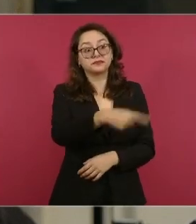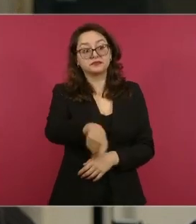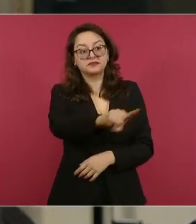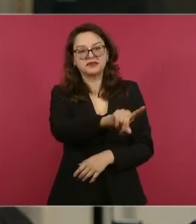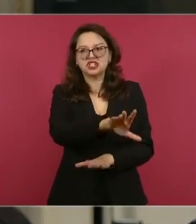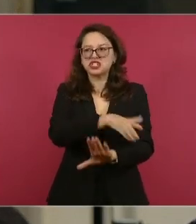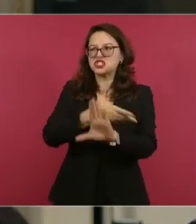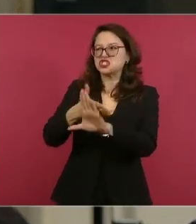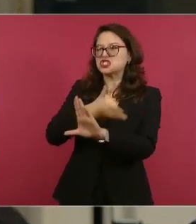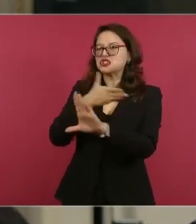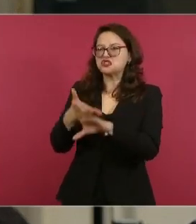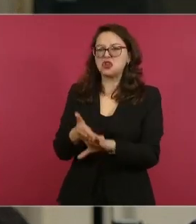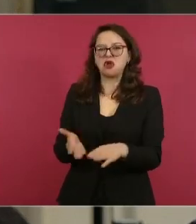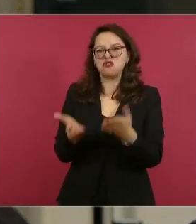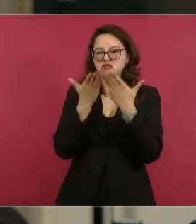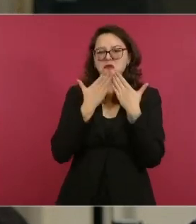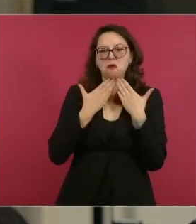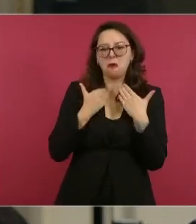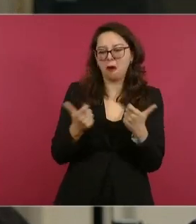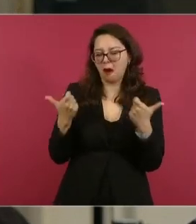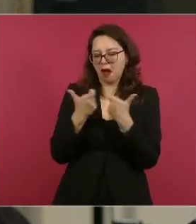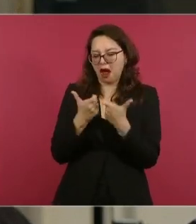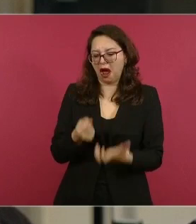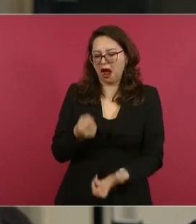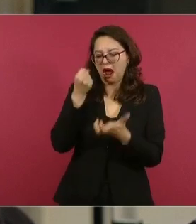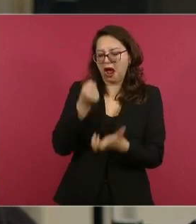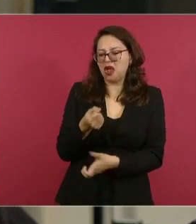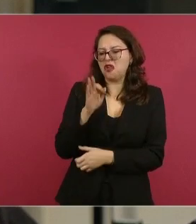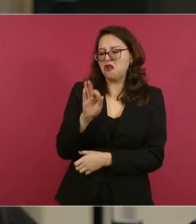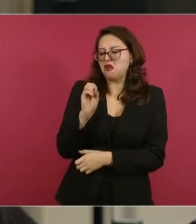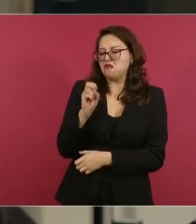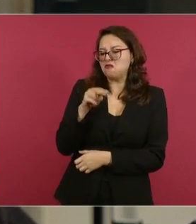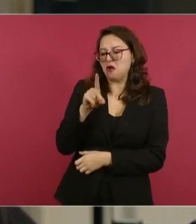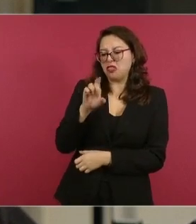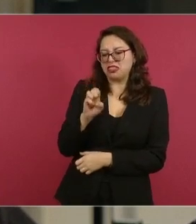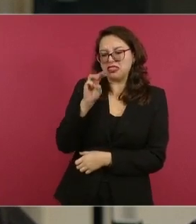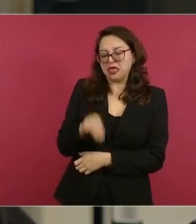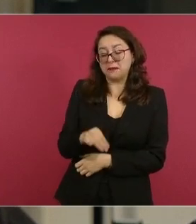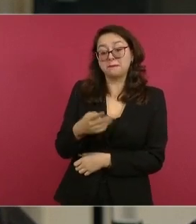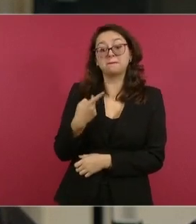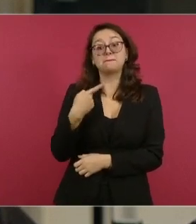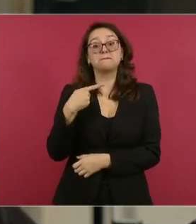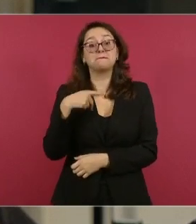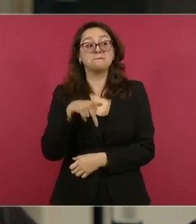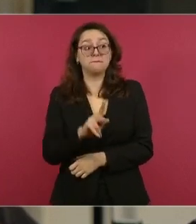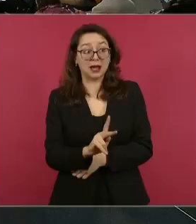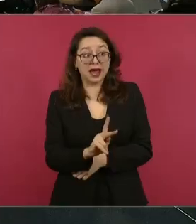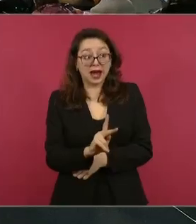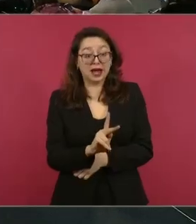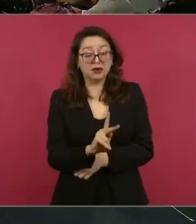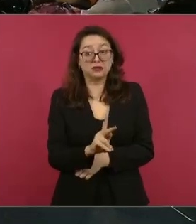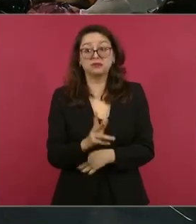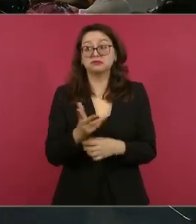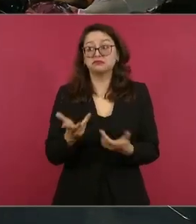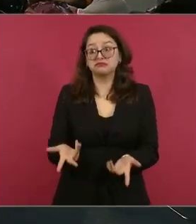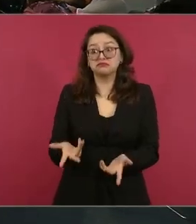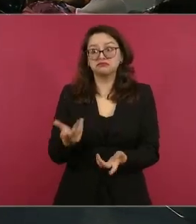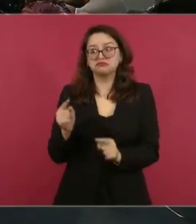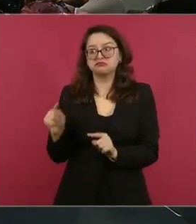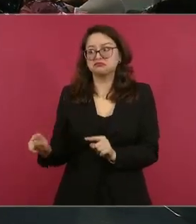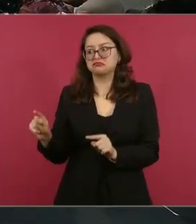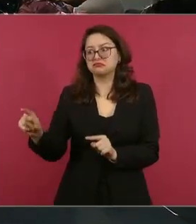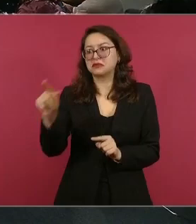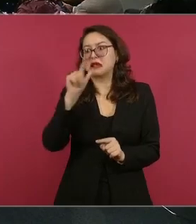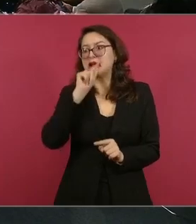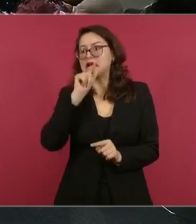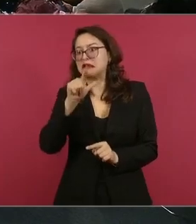para dimensionar, esta administración ha atendido sin Fonden a personas que han resultado afectadas por otros fenómenos naturales en